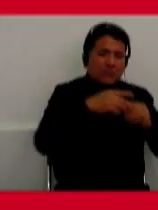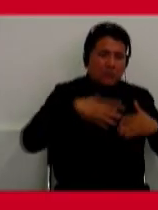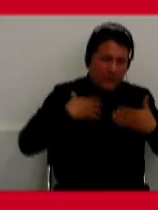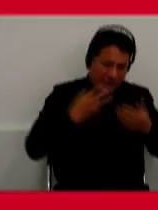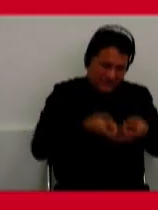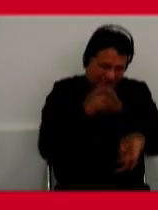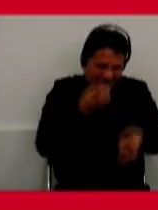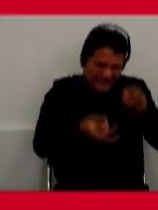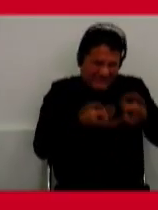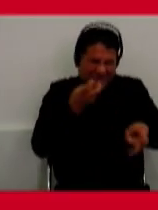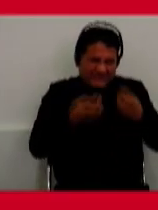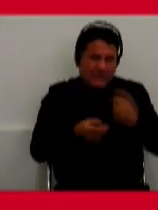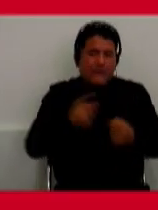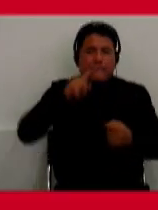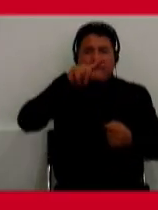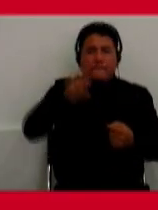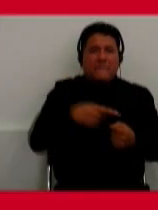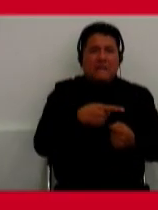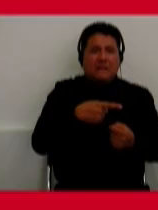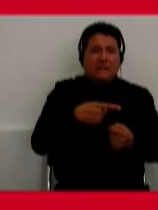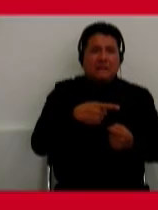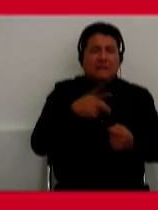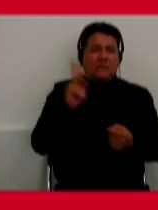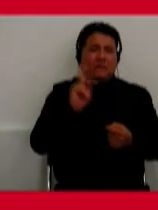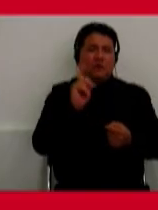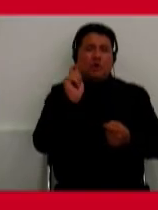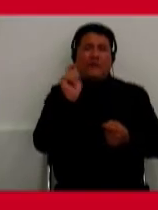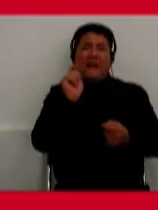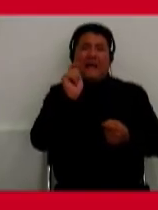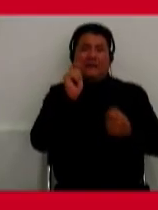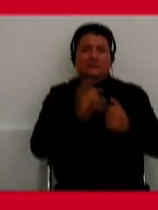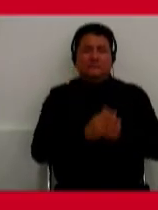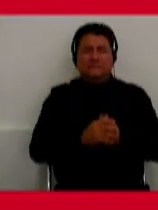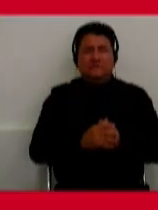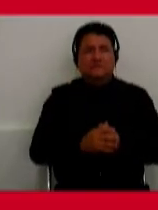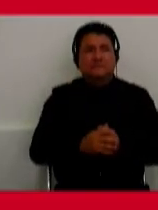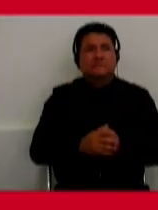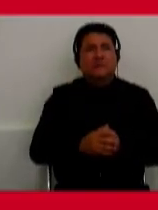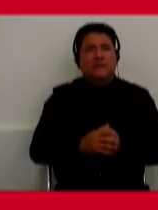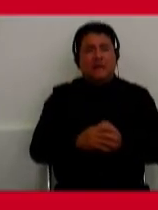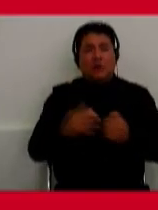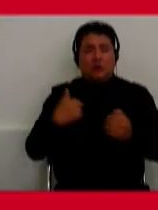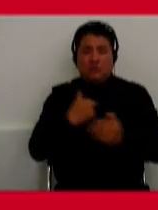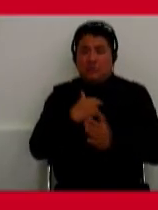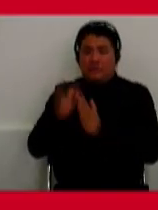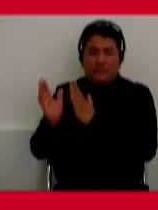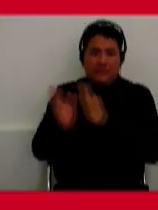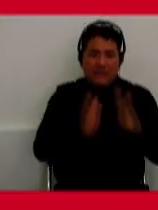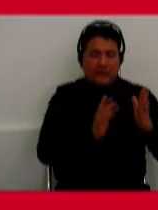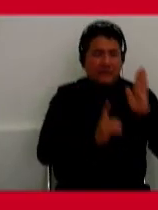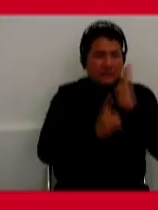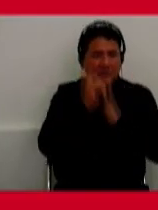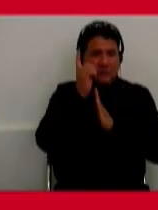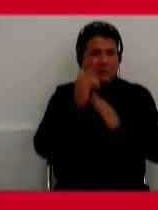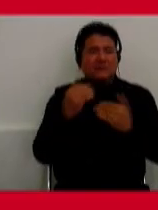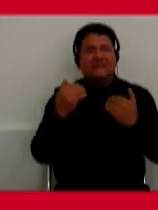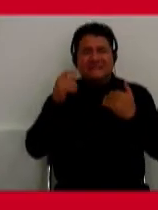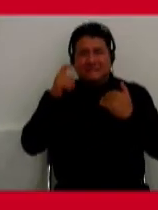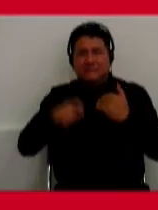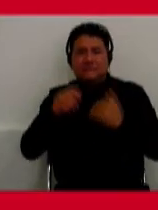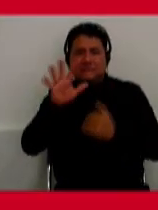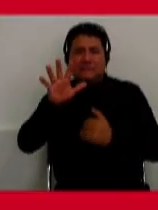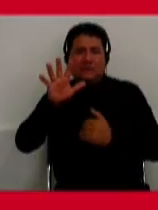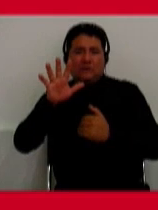método bandera de Perú, 13 metros en 1.000 toneladas, ¿no? Si hablamos en preparación y desarrollo, en el UDF necesitamos 5 metros para obtener